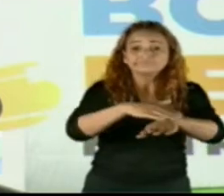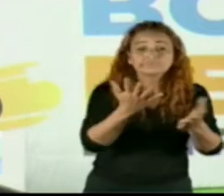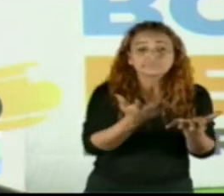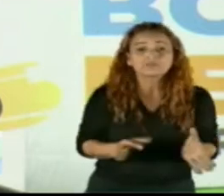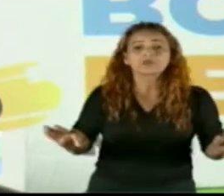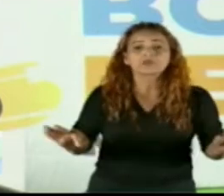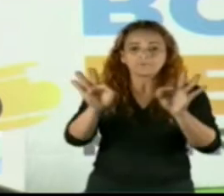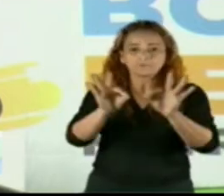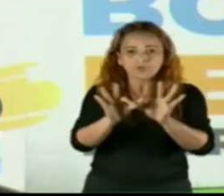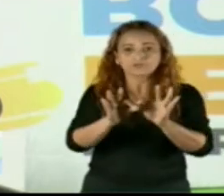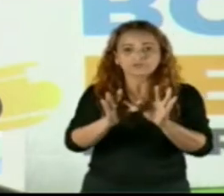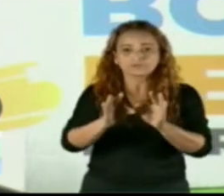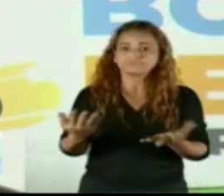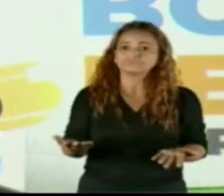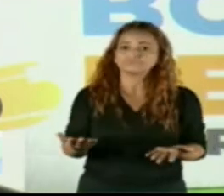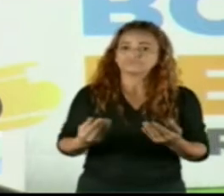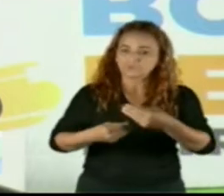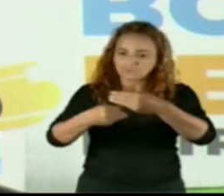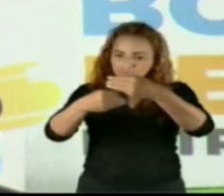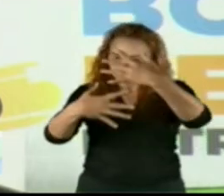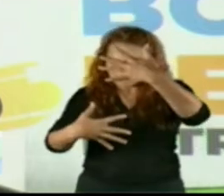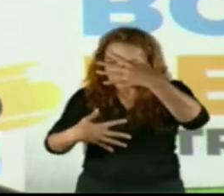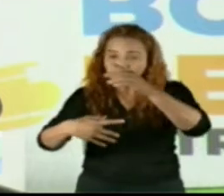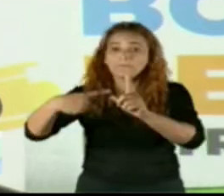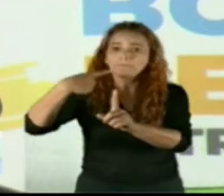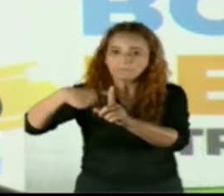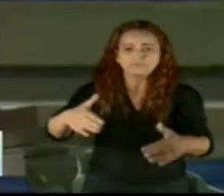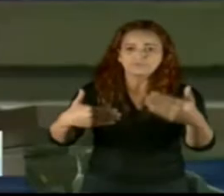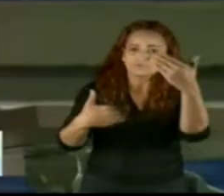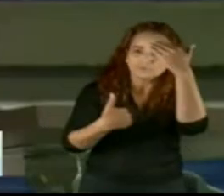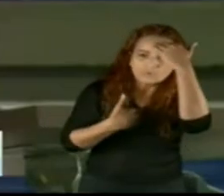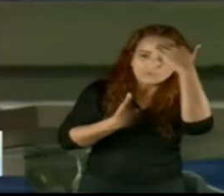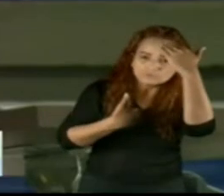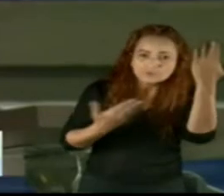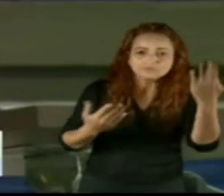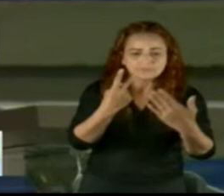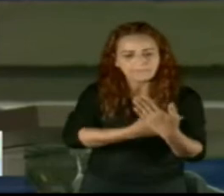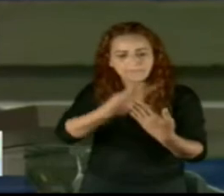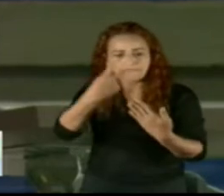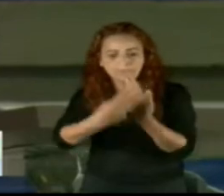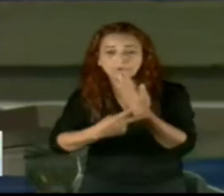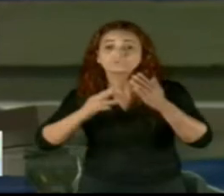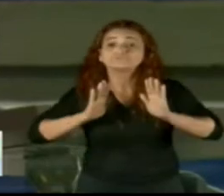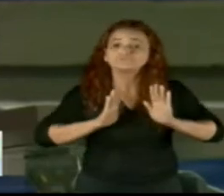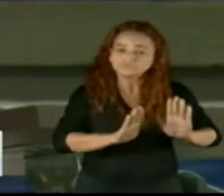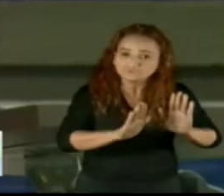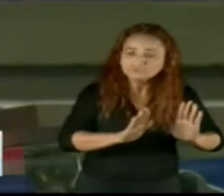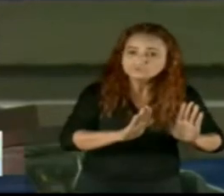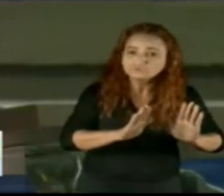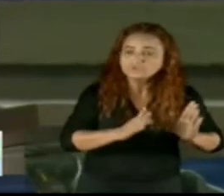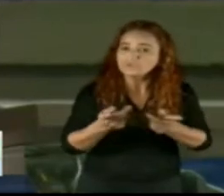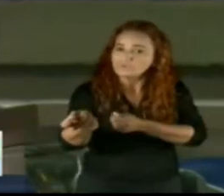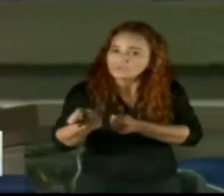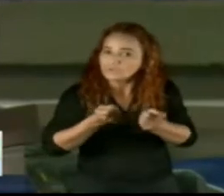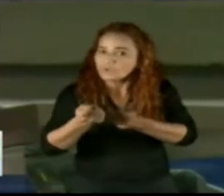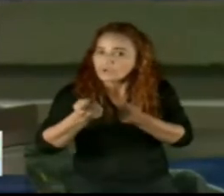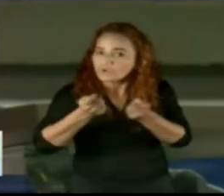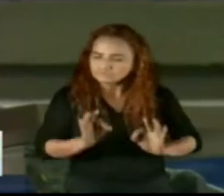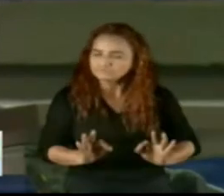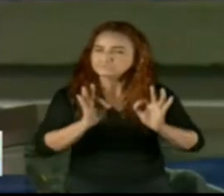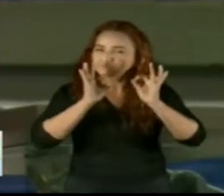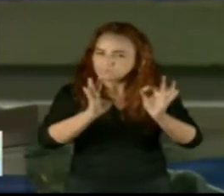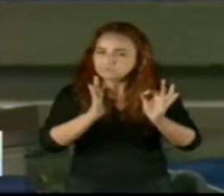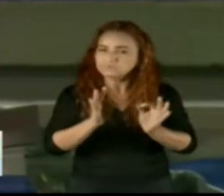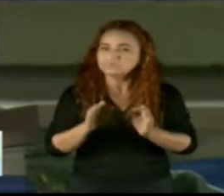que hablar de las cosas buenas, de las cosas que no se tienen en cuenta. Proyectos de esa magnitud hay que manejarlos de la mejor